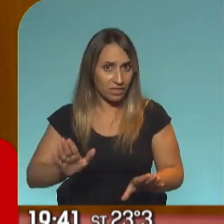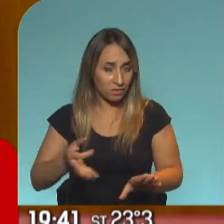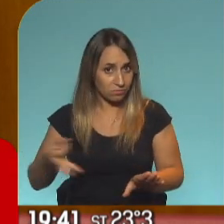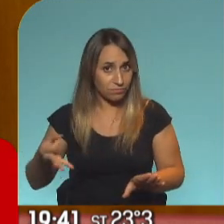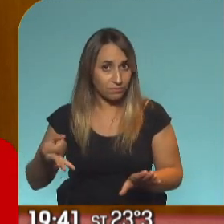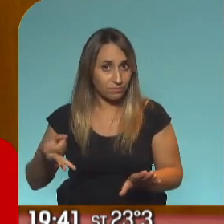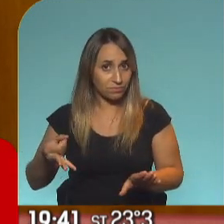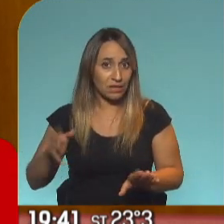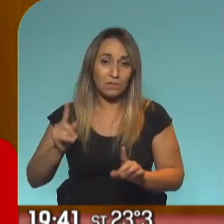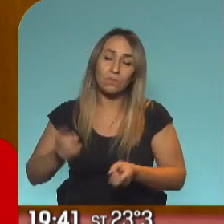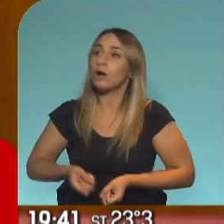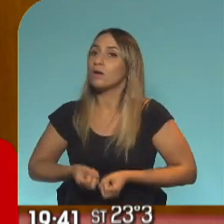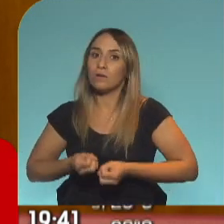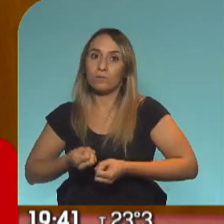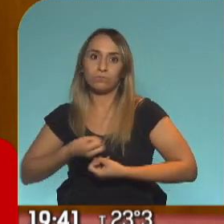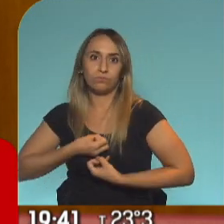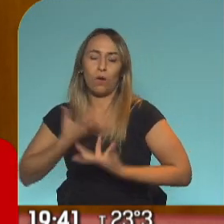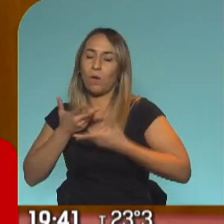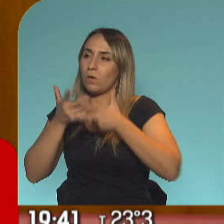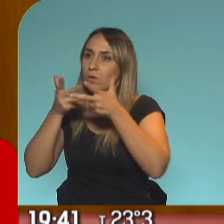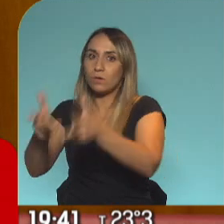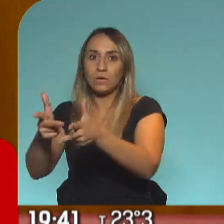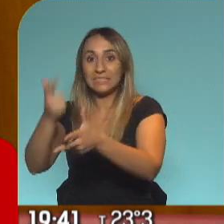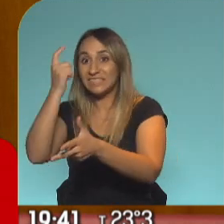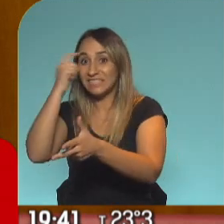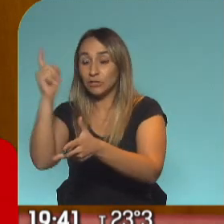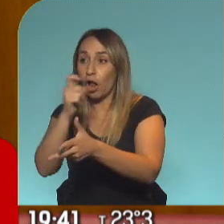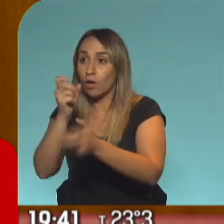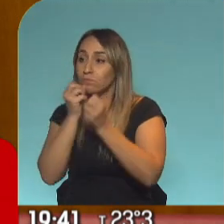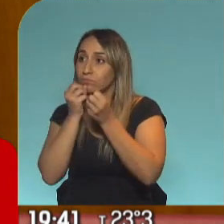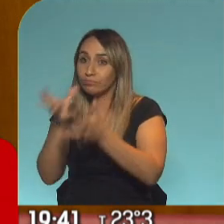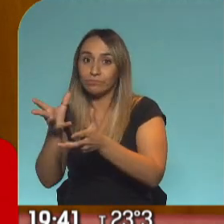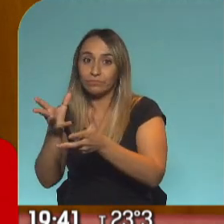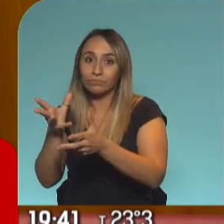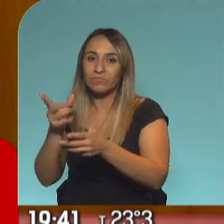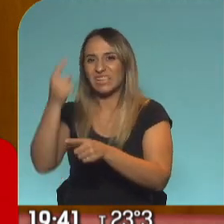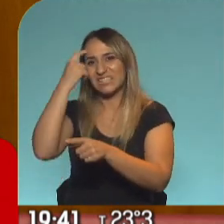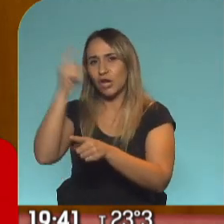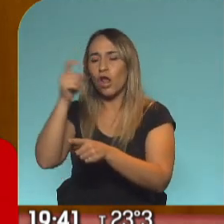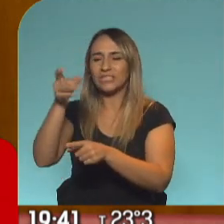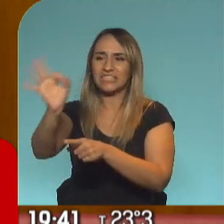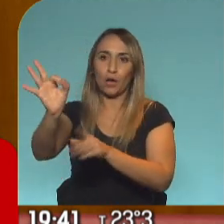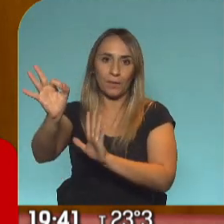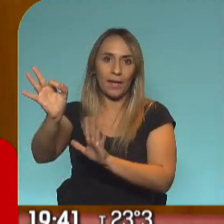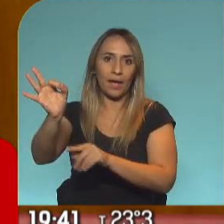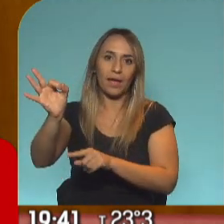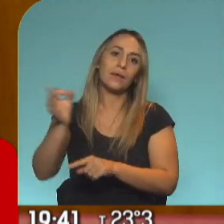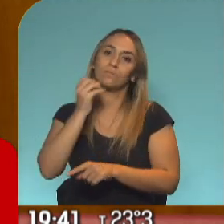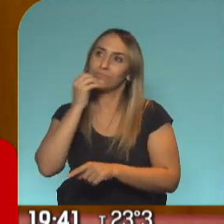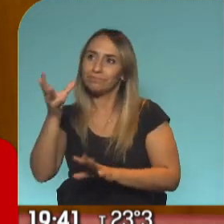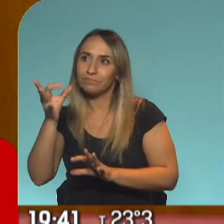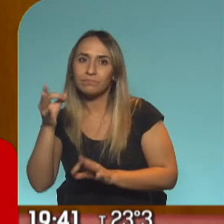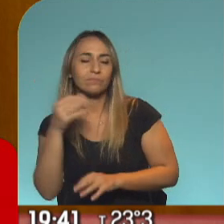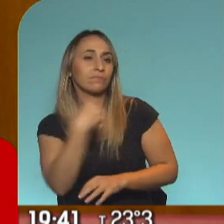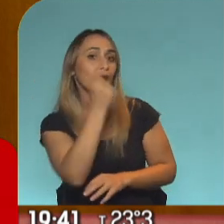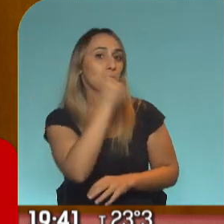vos lo pudiste plantear, ¿se lo dijiste a alguien? Sí, ya mi psicólogo lo sabía y fue ahí que se lo digo a mis papás